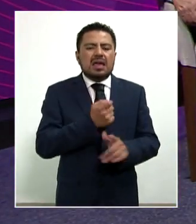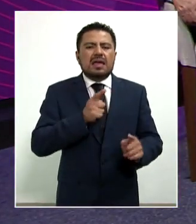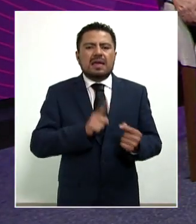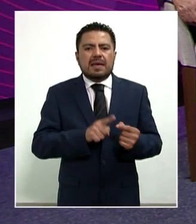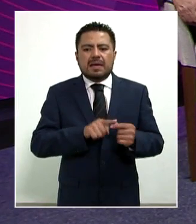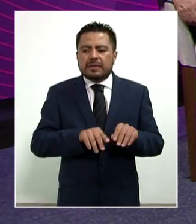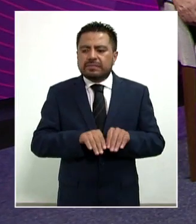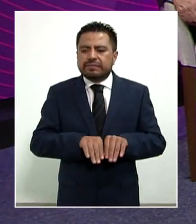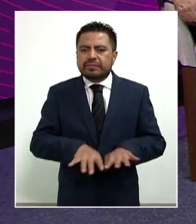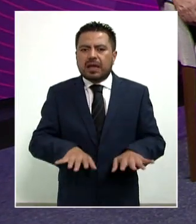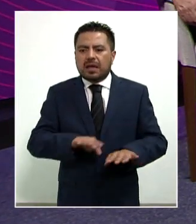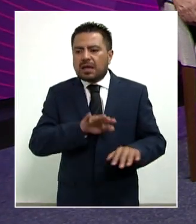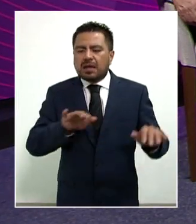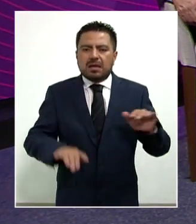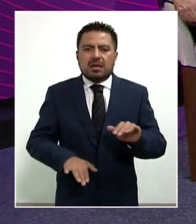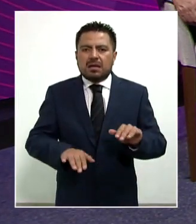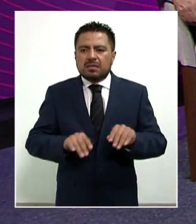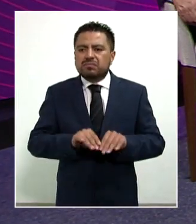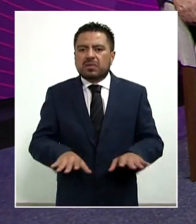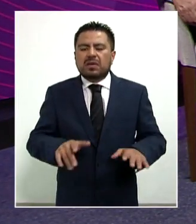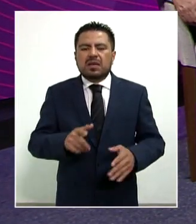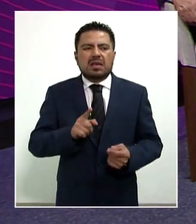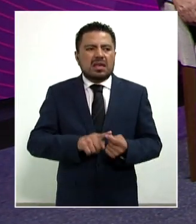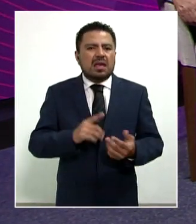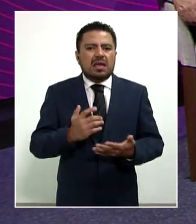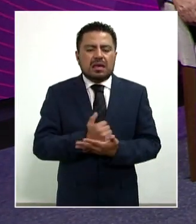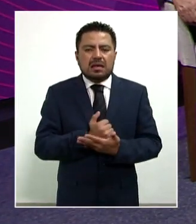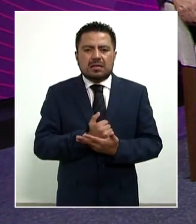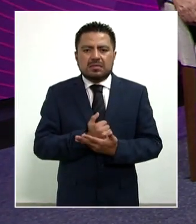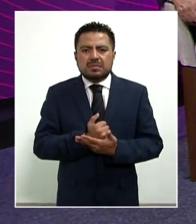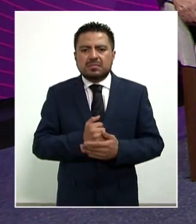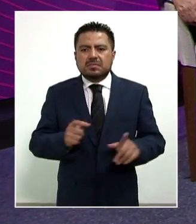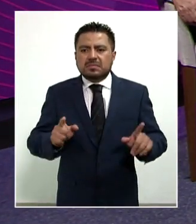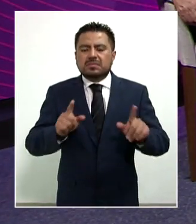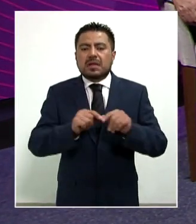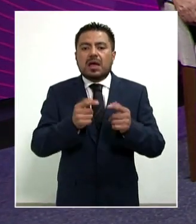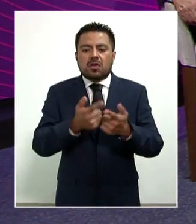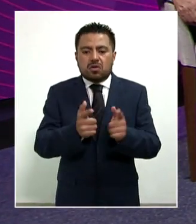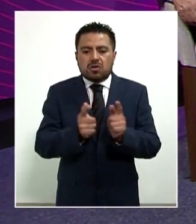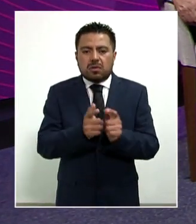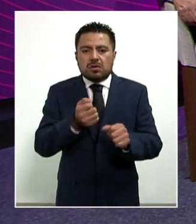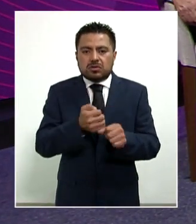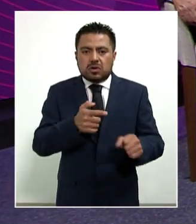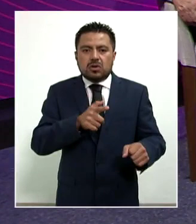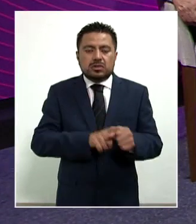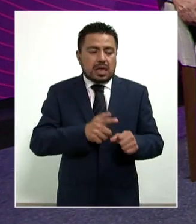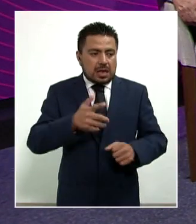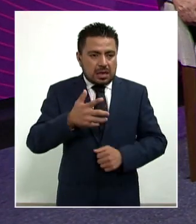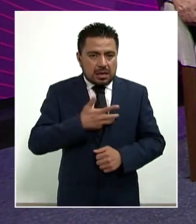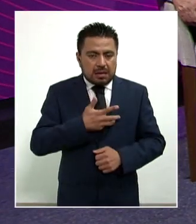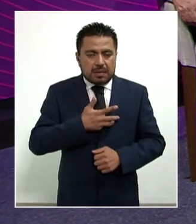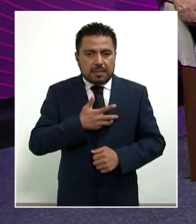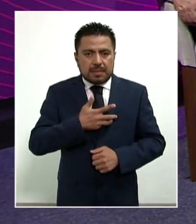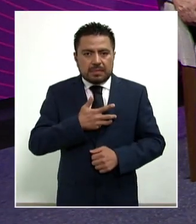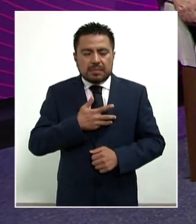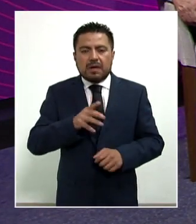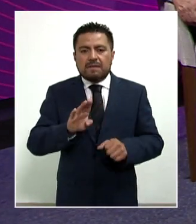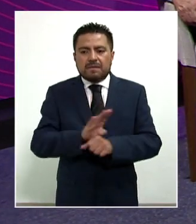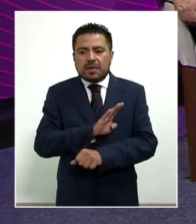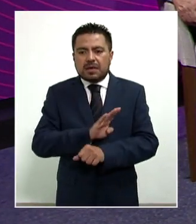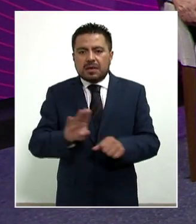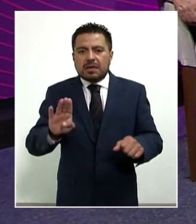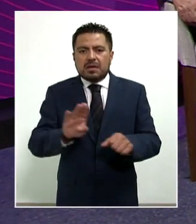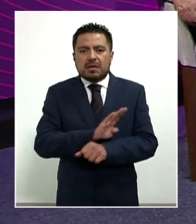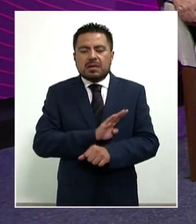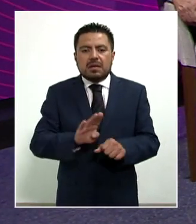esa distribución desigual de los recursos? Pues sistemáticamente hay un grupo social que pues es